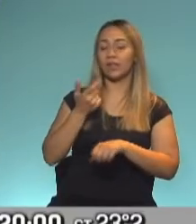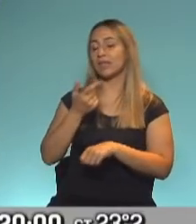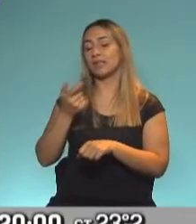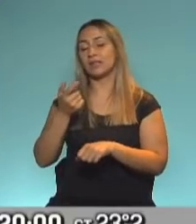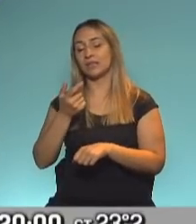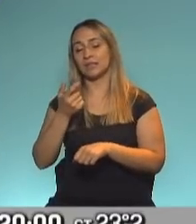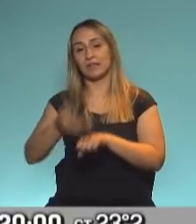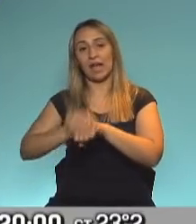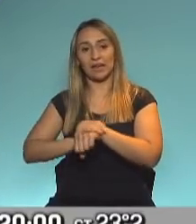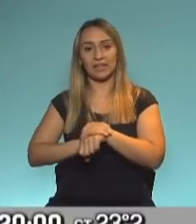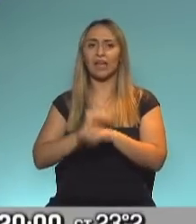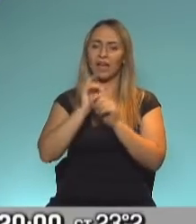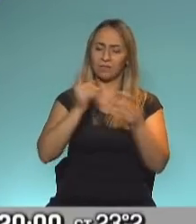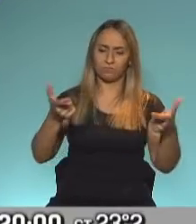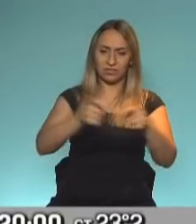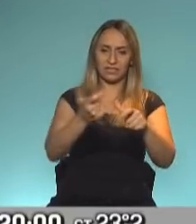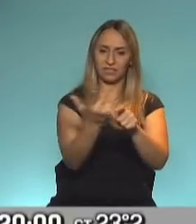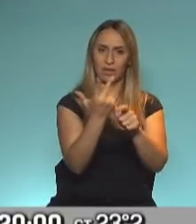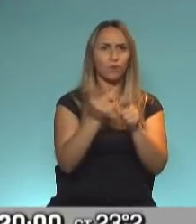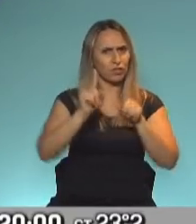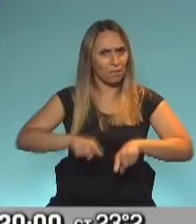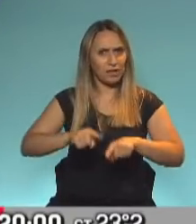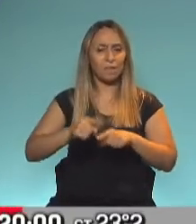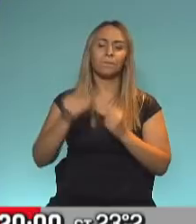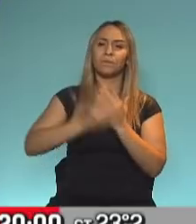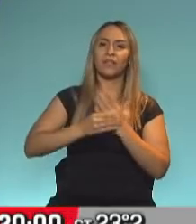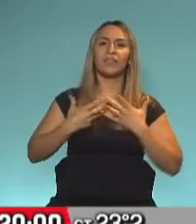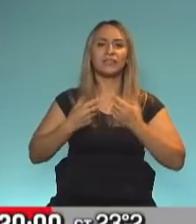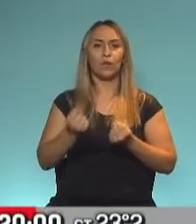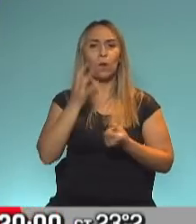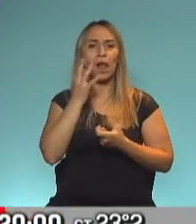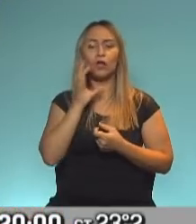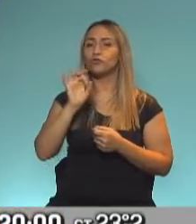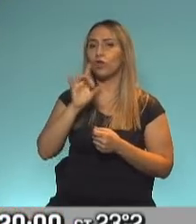¿también hubo funcionarios de salud, ya sea del ámbito nacional o de esas dos jurisdicciones?